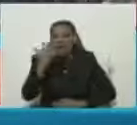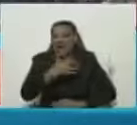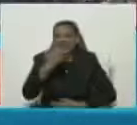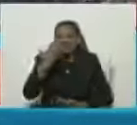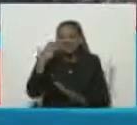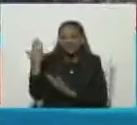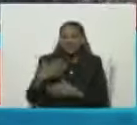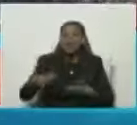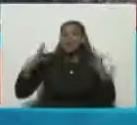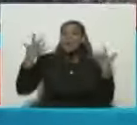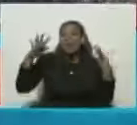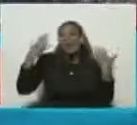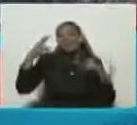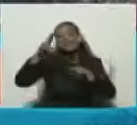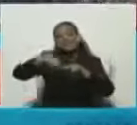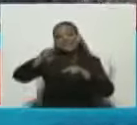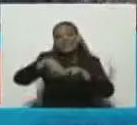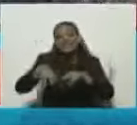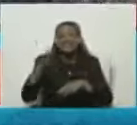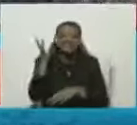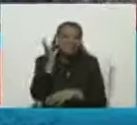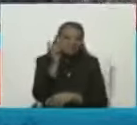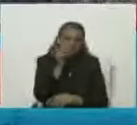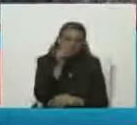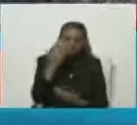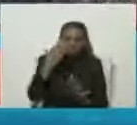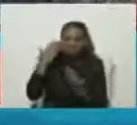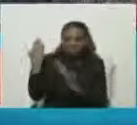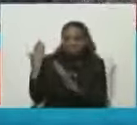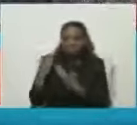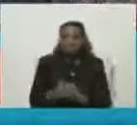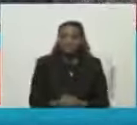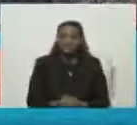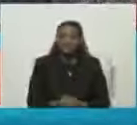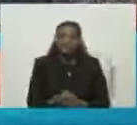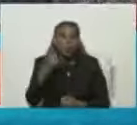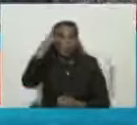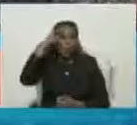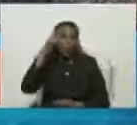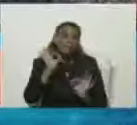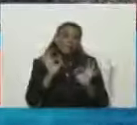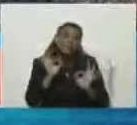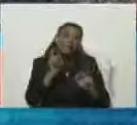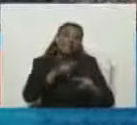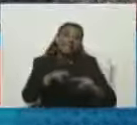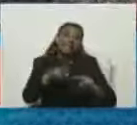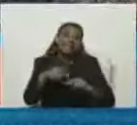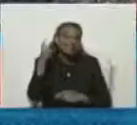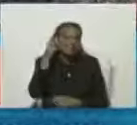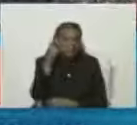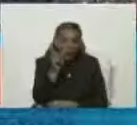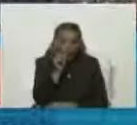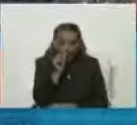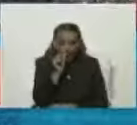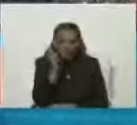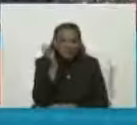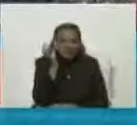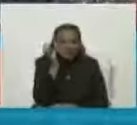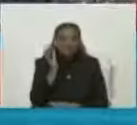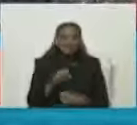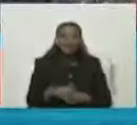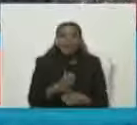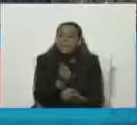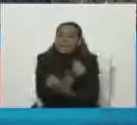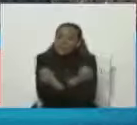Un aplauso para estos niños bellos y estas niñas. Hoy Día del Niño. Mi abrazo.